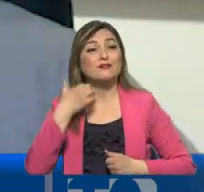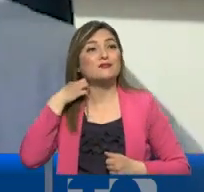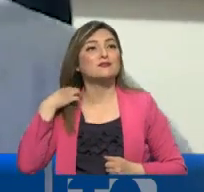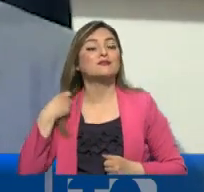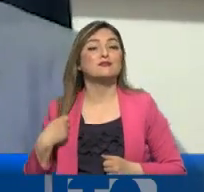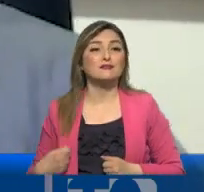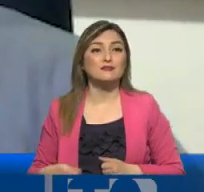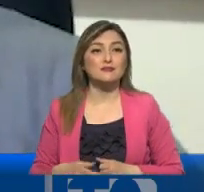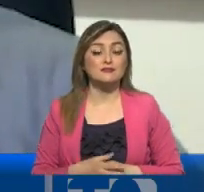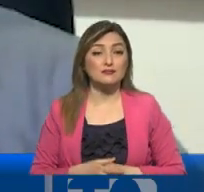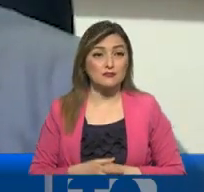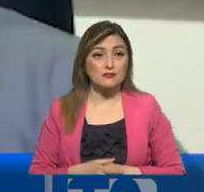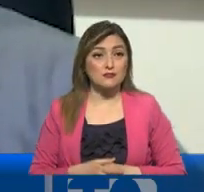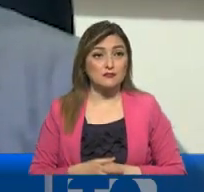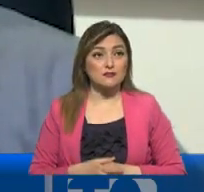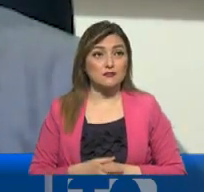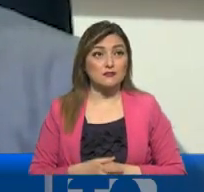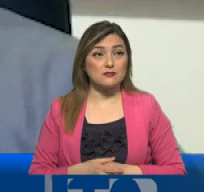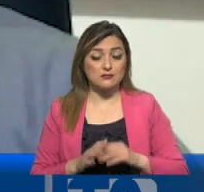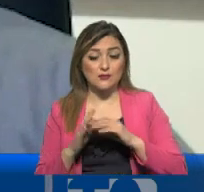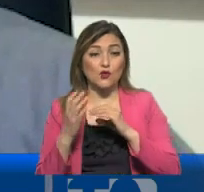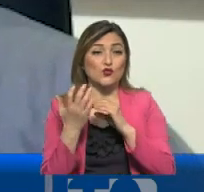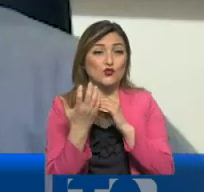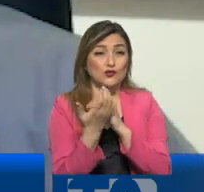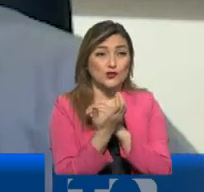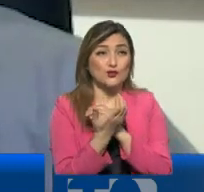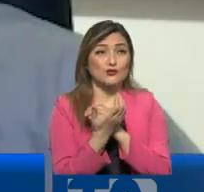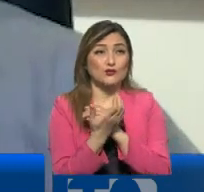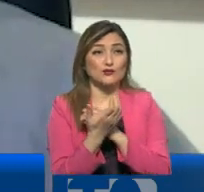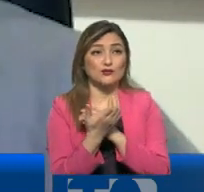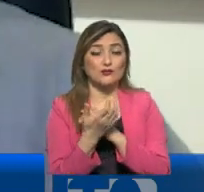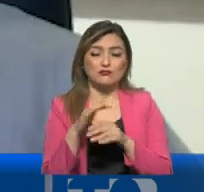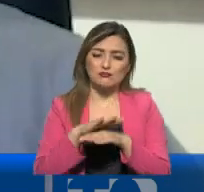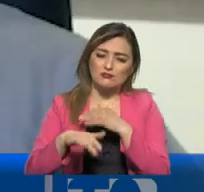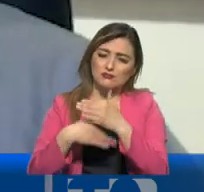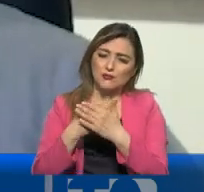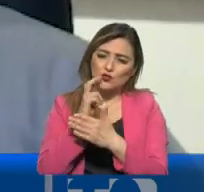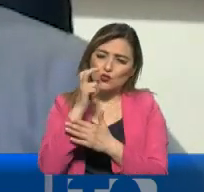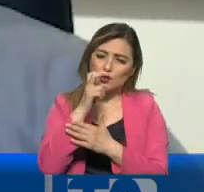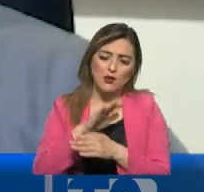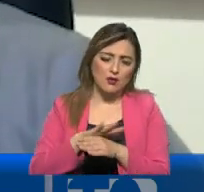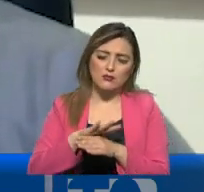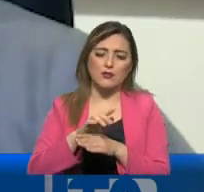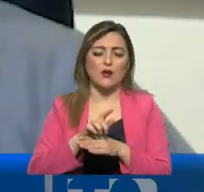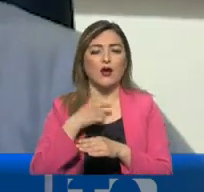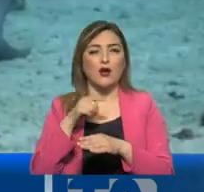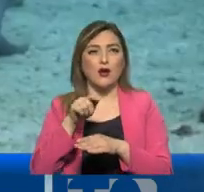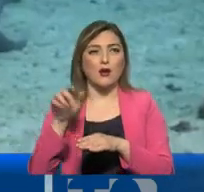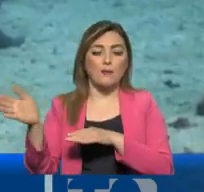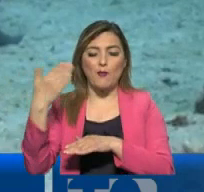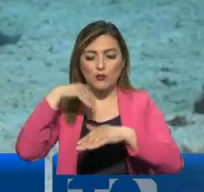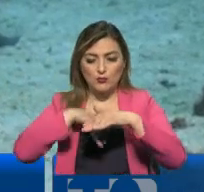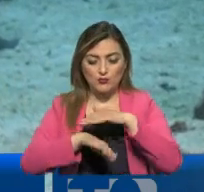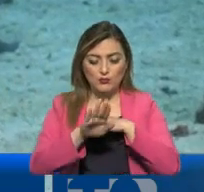simplemente por tenerlo en nuestros océanos y poder invitar a todo este turismo de buceo, que eso es lo que